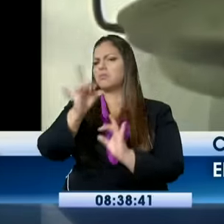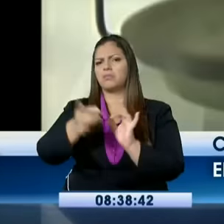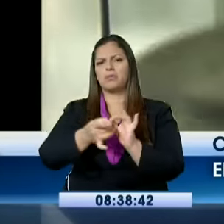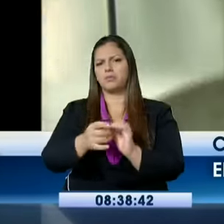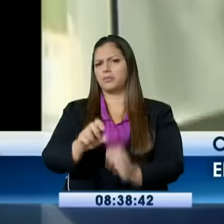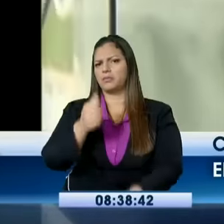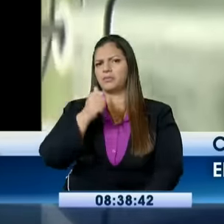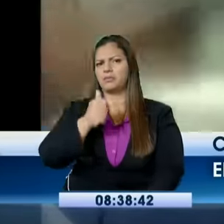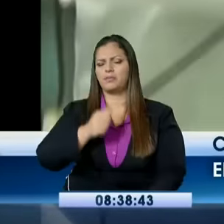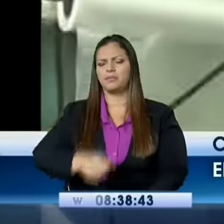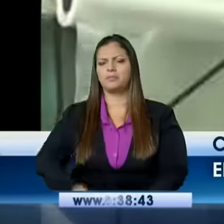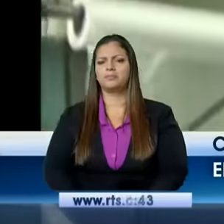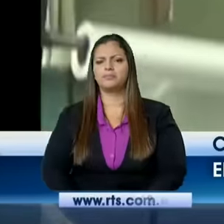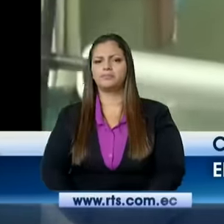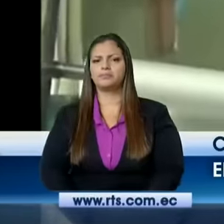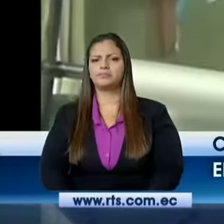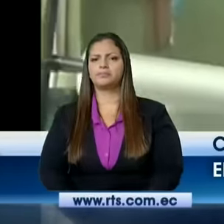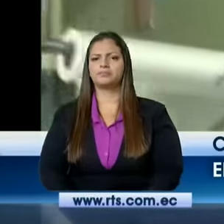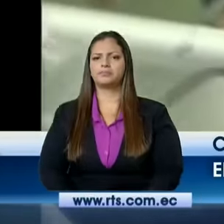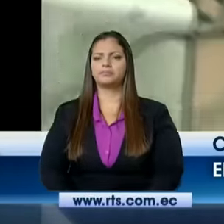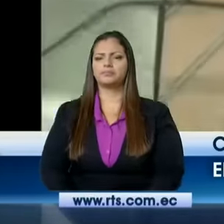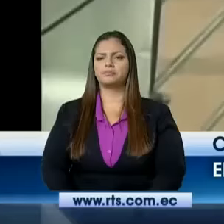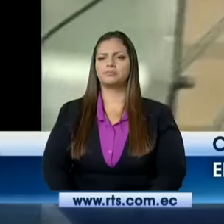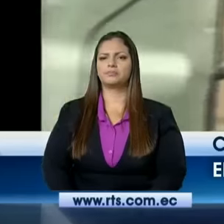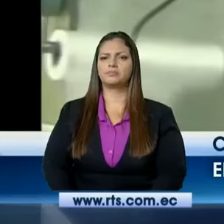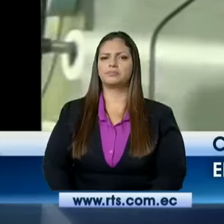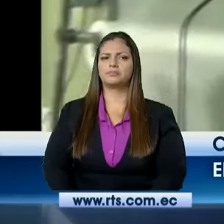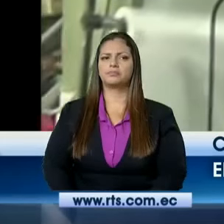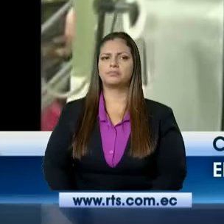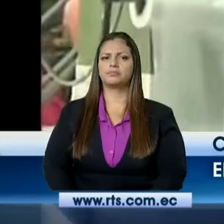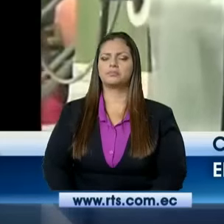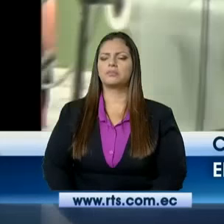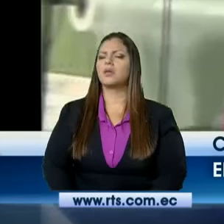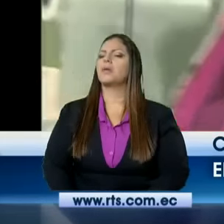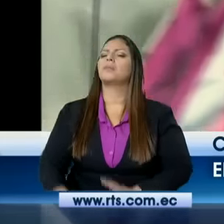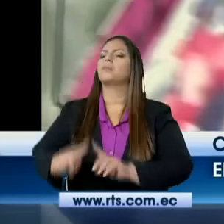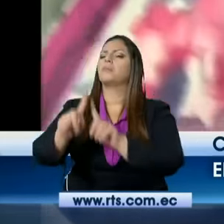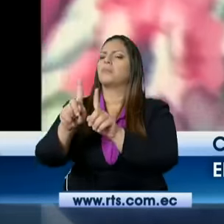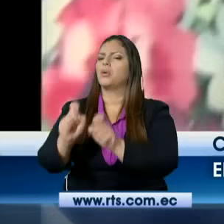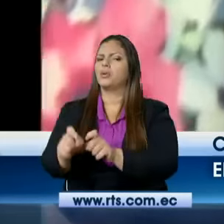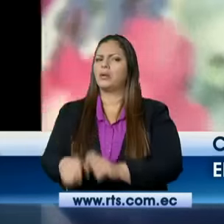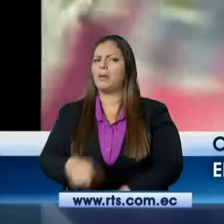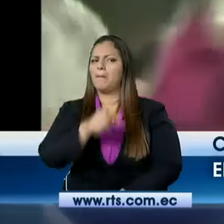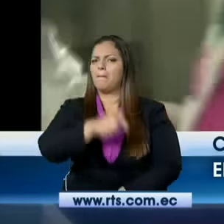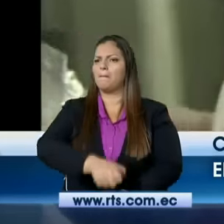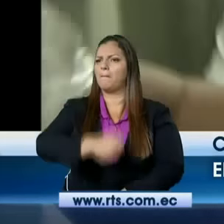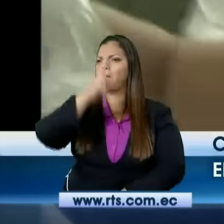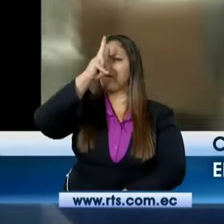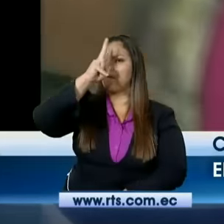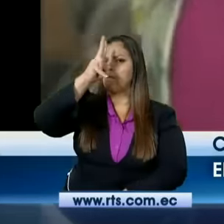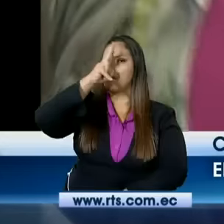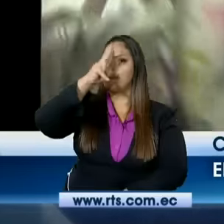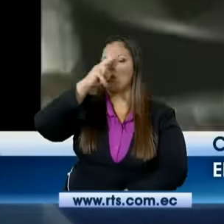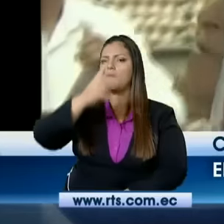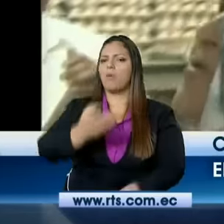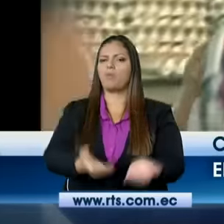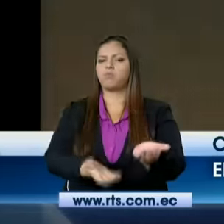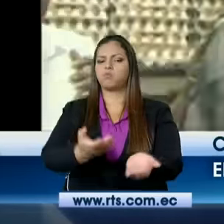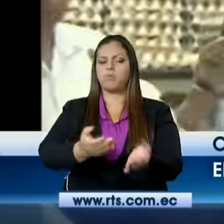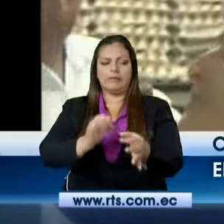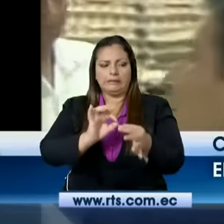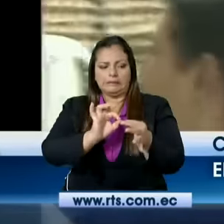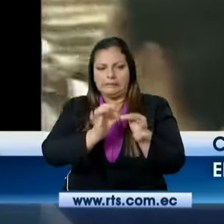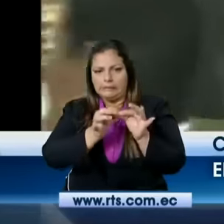2 libras. Está muy bien el precio. ¿Cuál sería la multa en caso de que ustedes encuentren una balanza adulterada? ¿Cuál es la sanción?